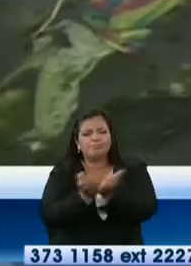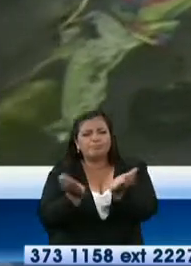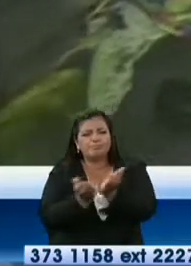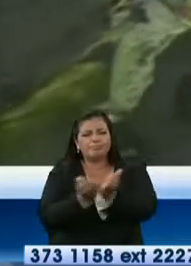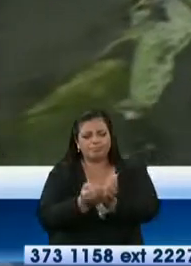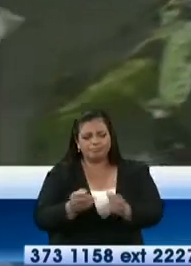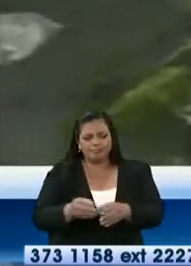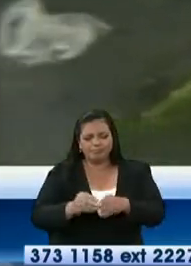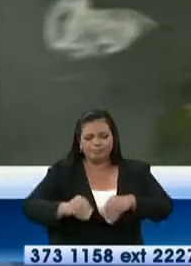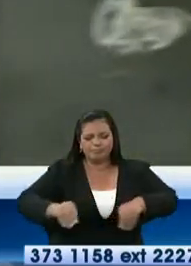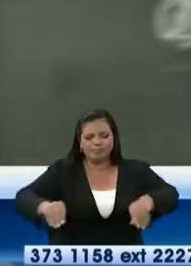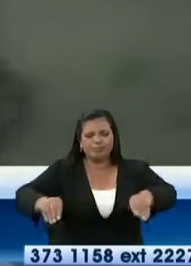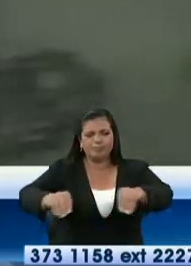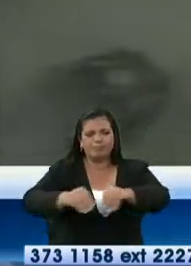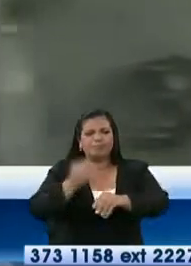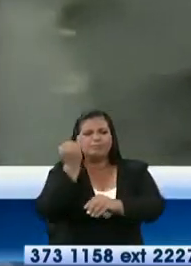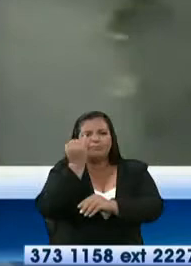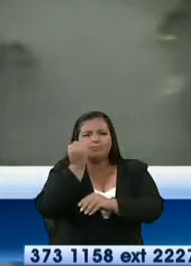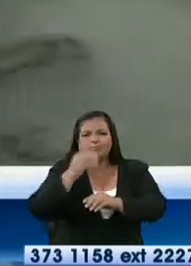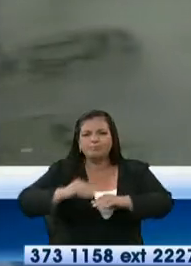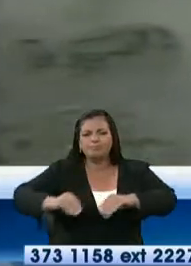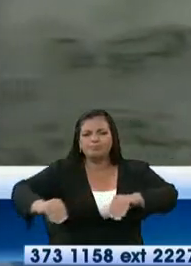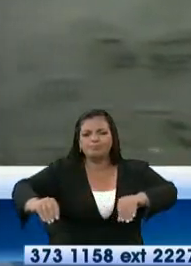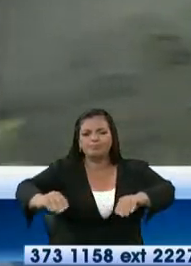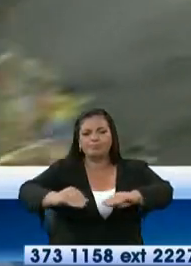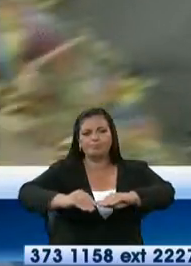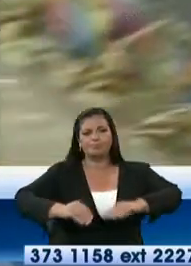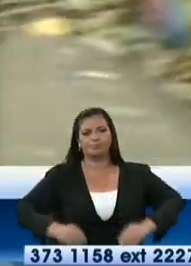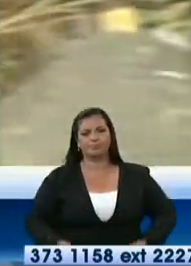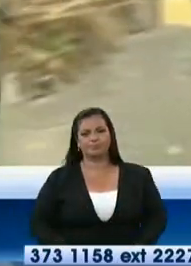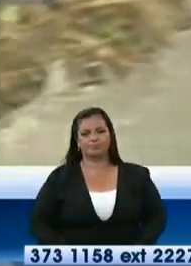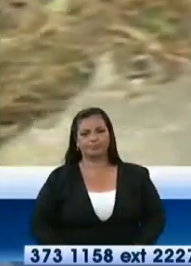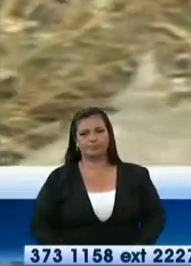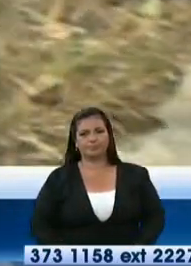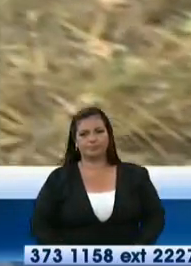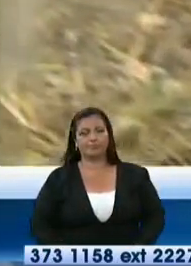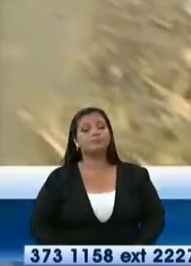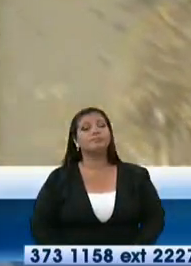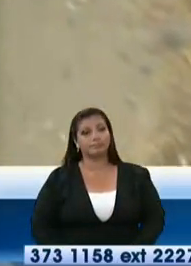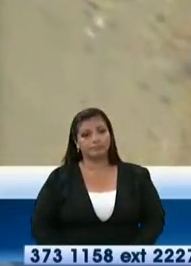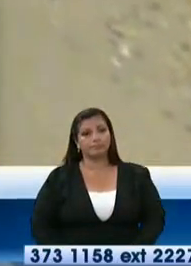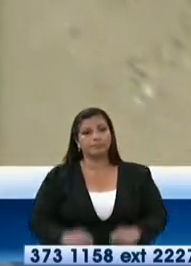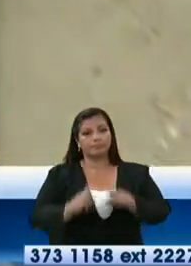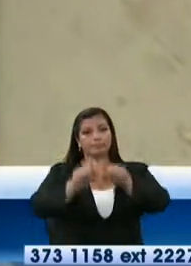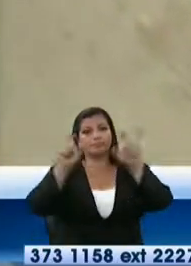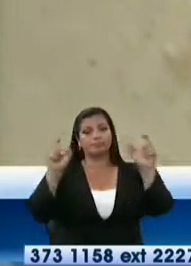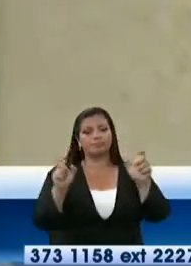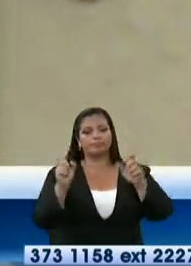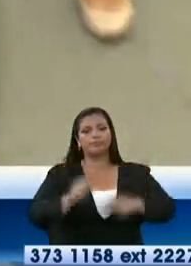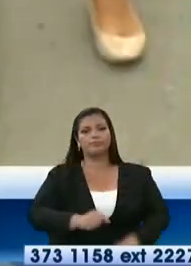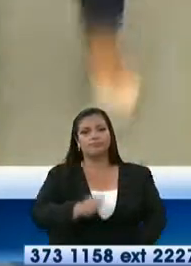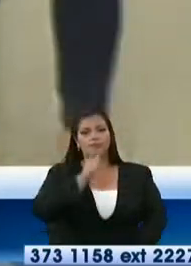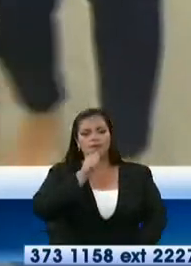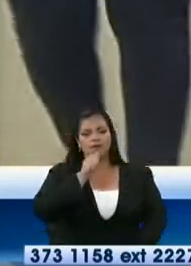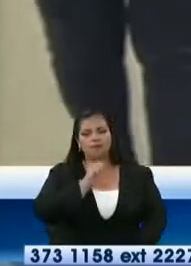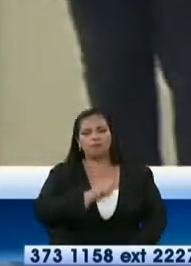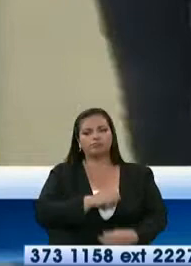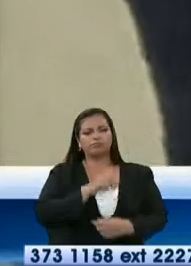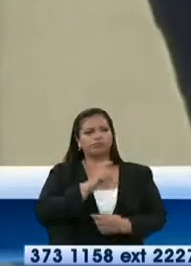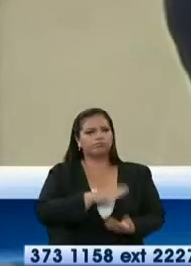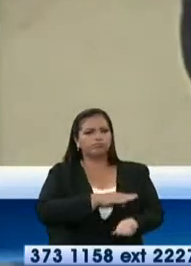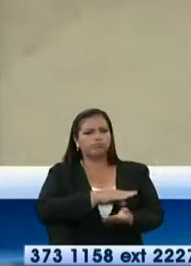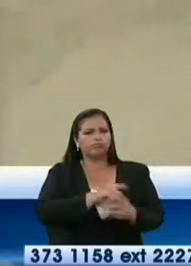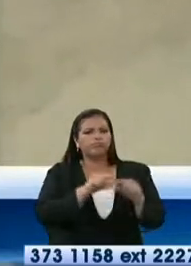parte de la campaña de Interagua también no es solo también la limpieza del canal, sino también hablar acerca de la limpieza o de la prevención que